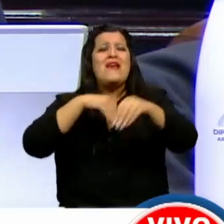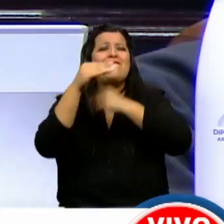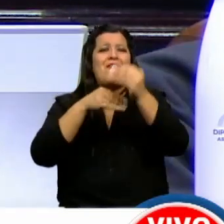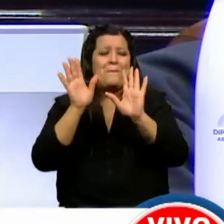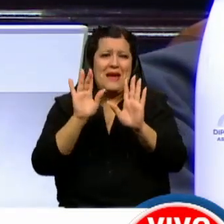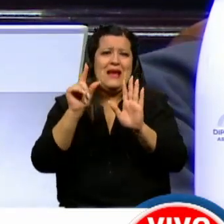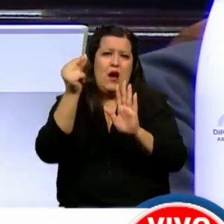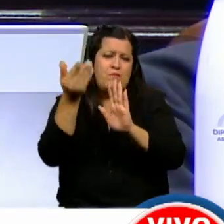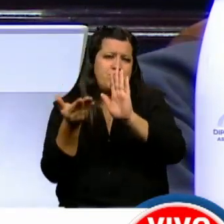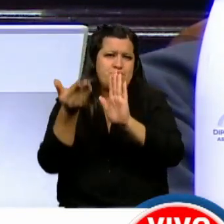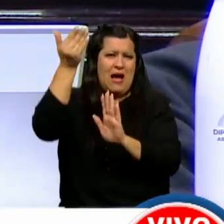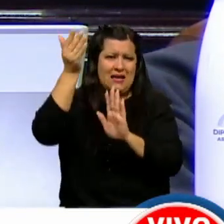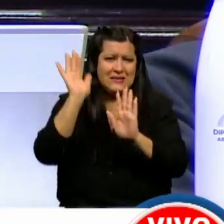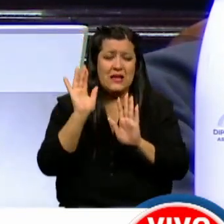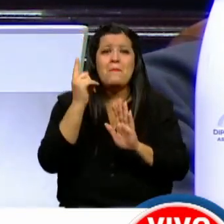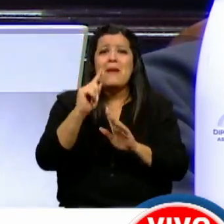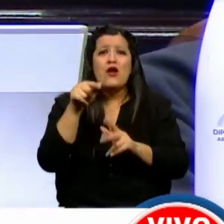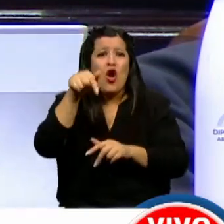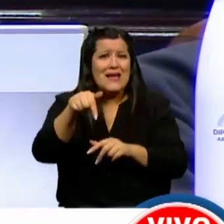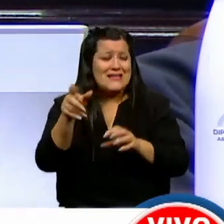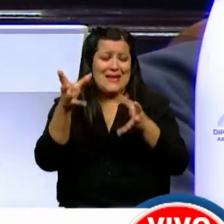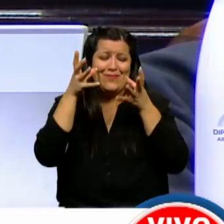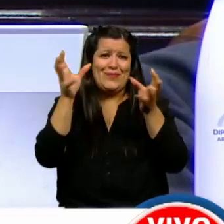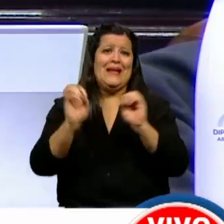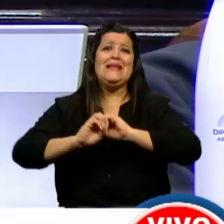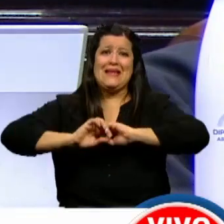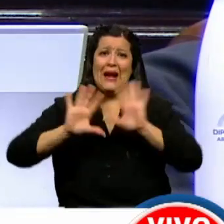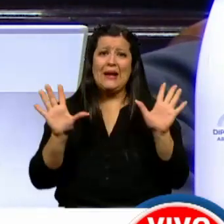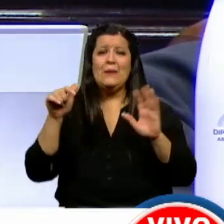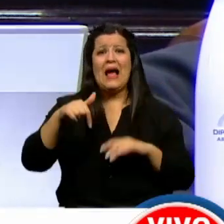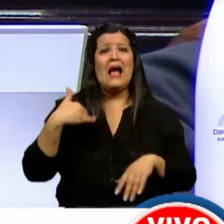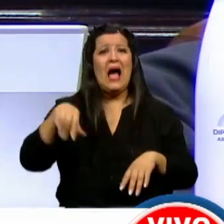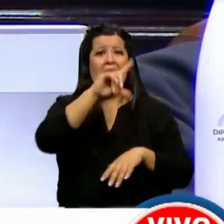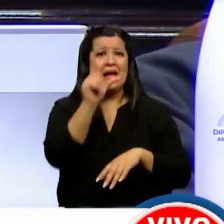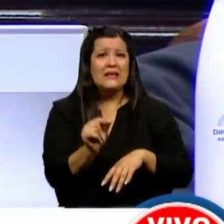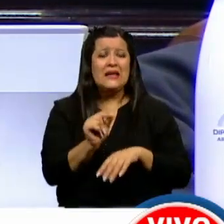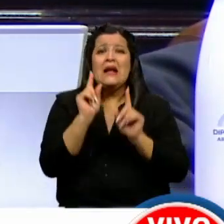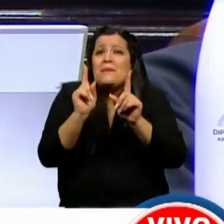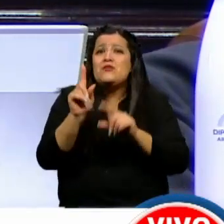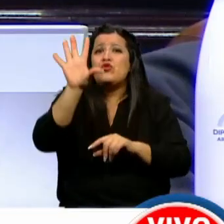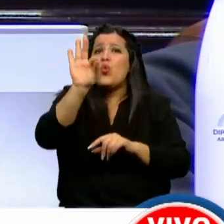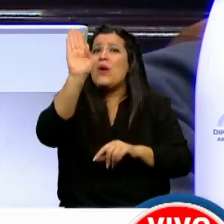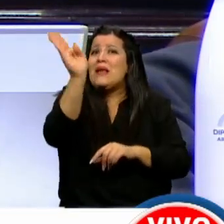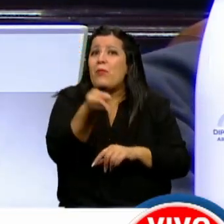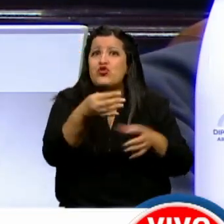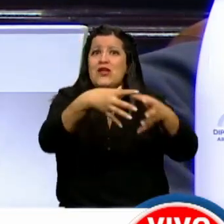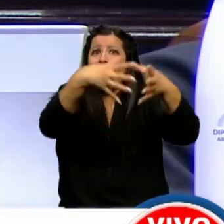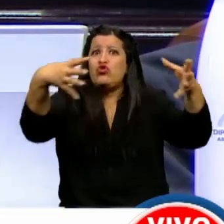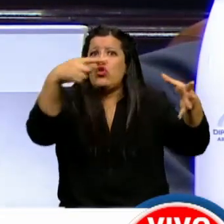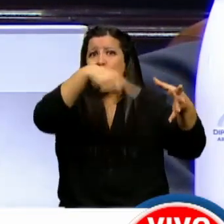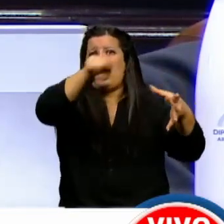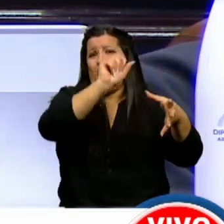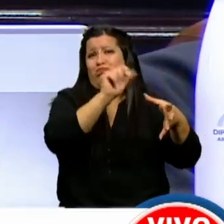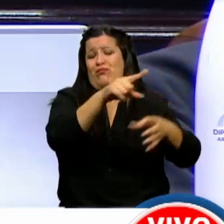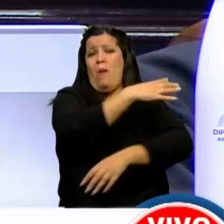aún mayor. Este es el drama de la Argentina del 50% de pobreza. Este